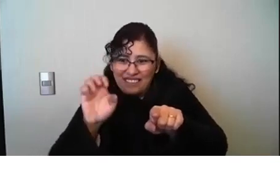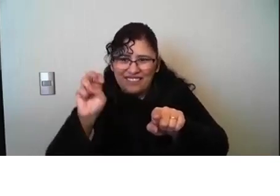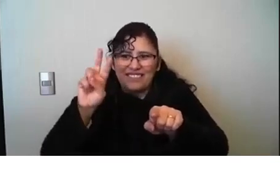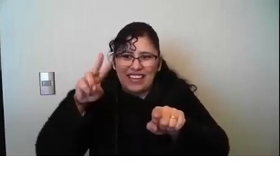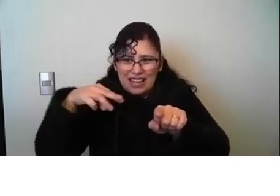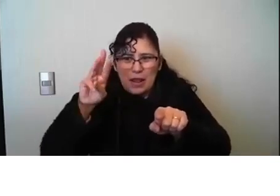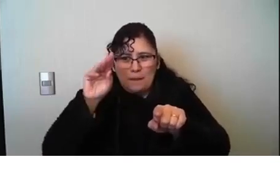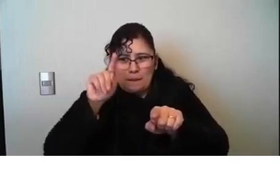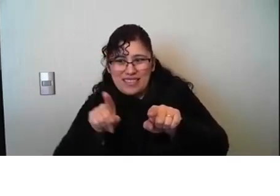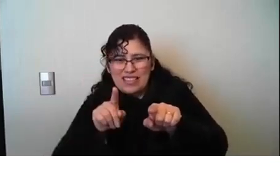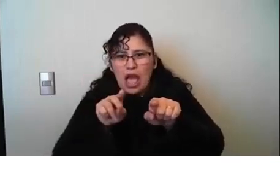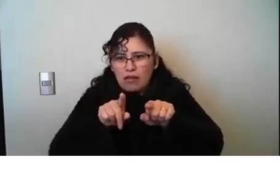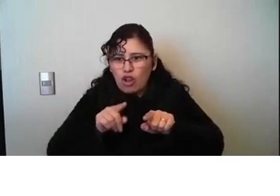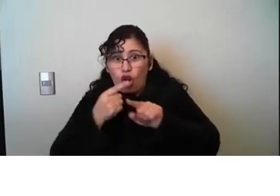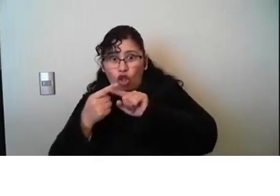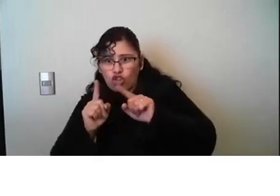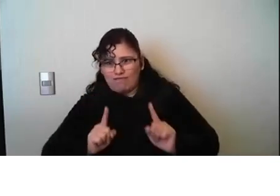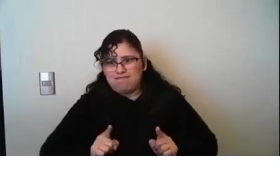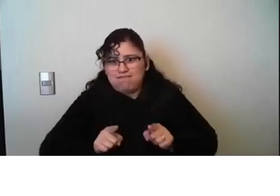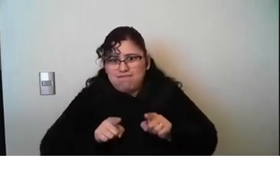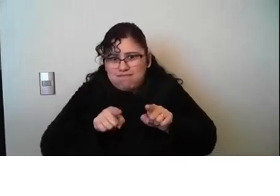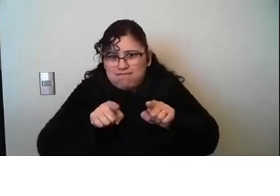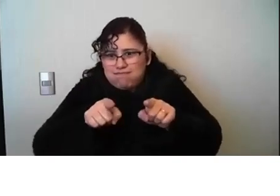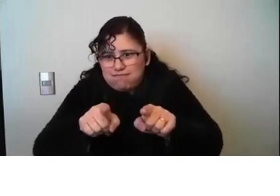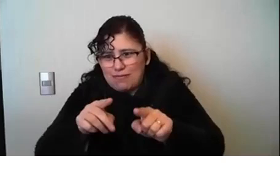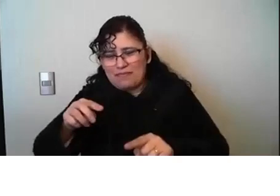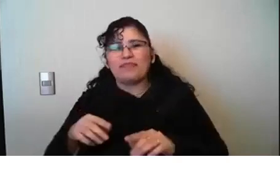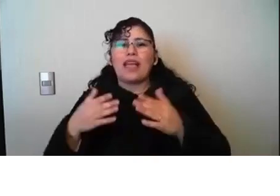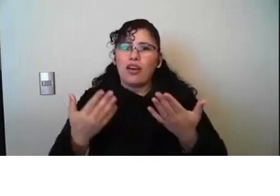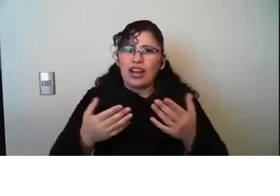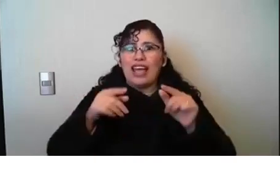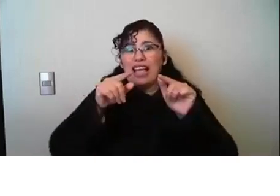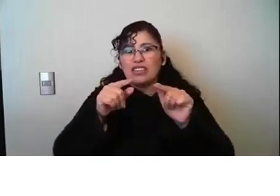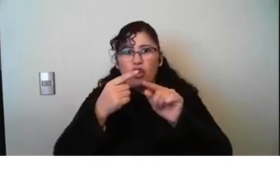colores, representan al paleocerebelo,